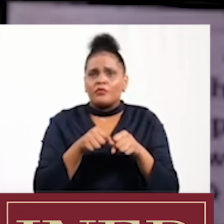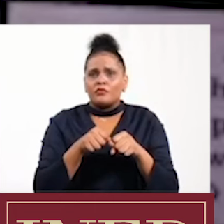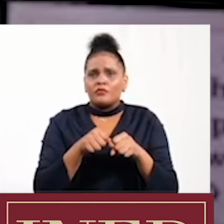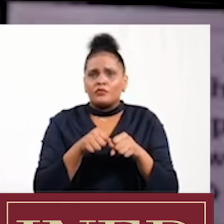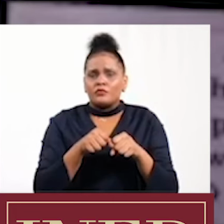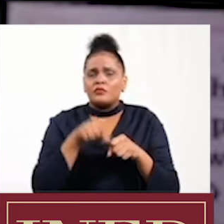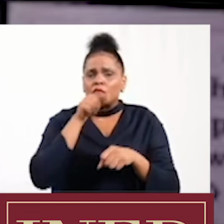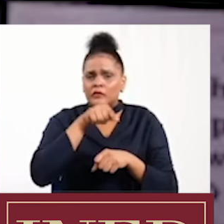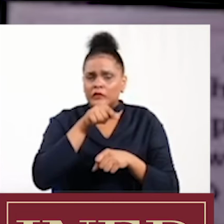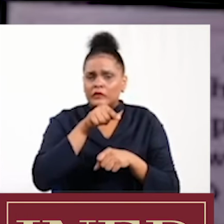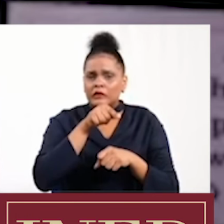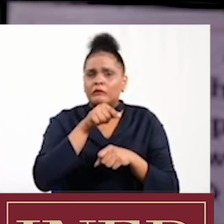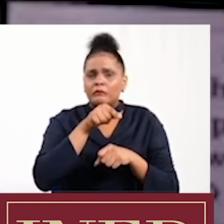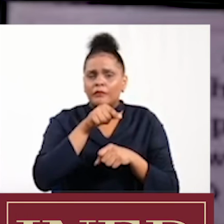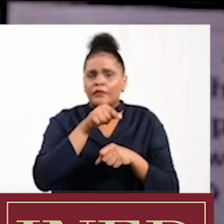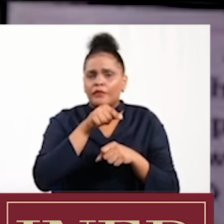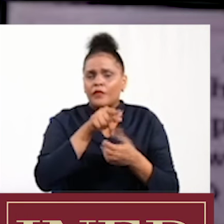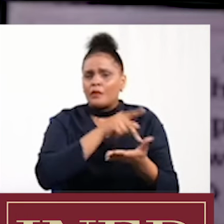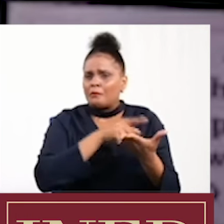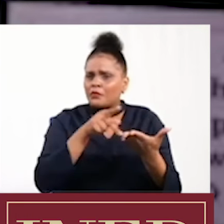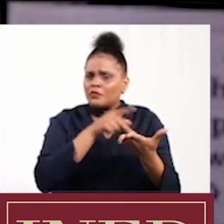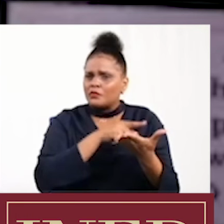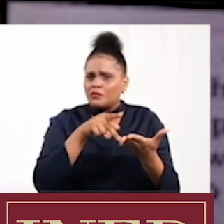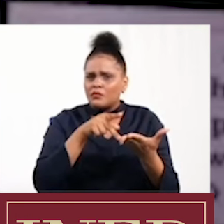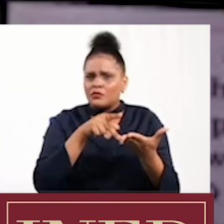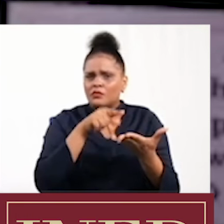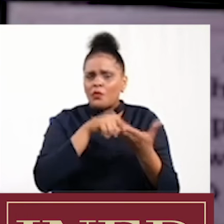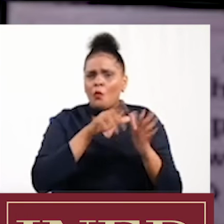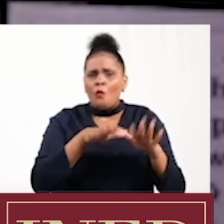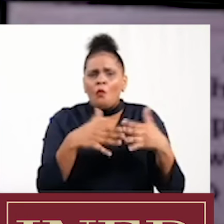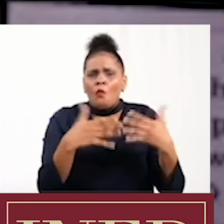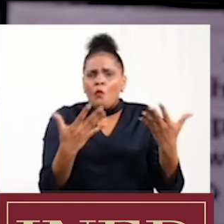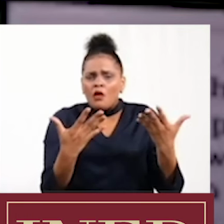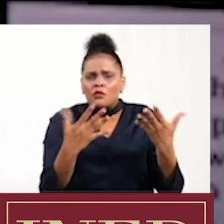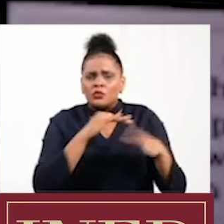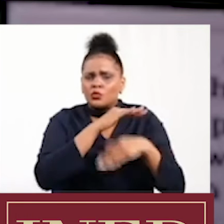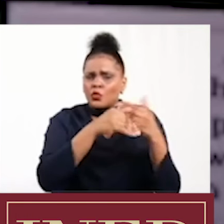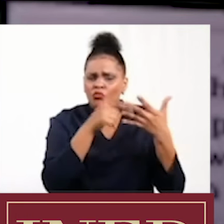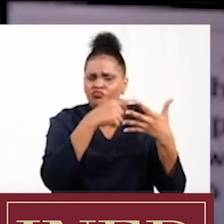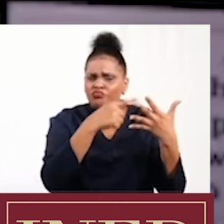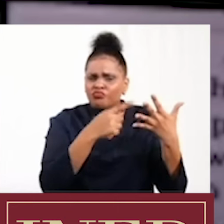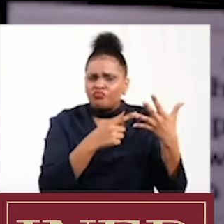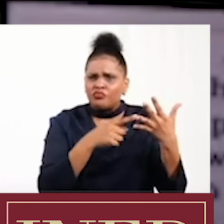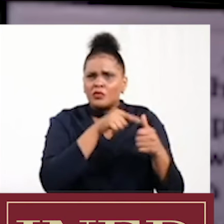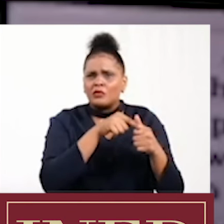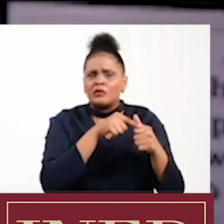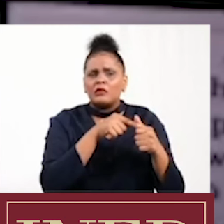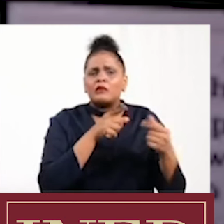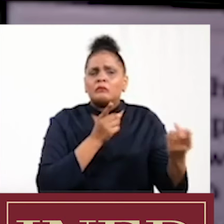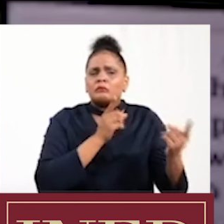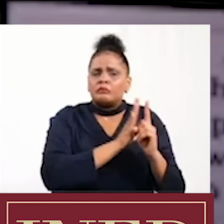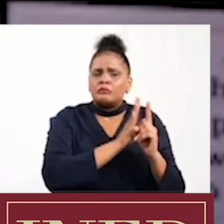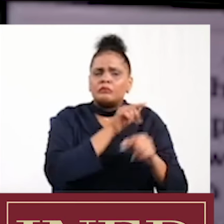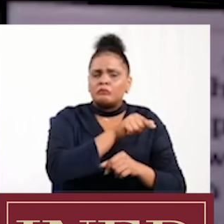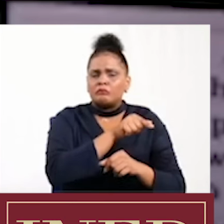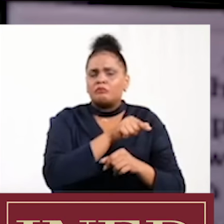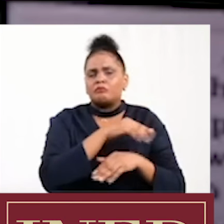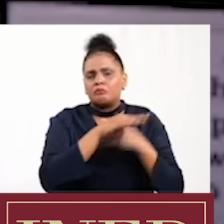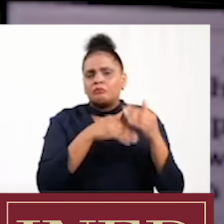a percepciones porque también ya sabemos cuáles son los argumentos en contra y los estereotipos que siempre funcionan en este tipo de